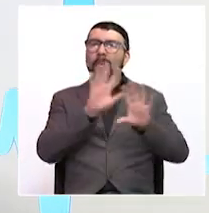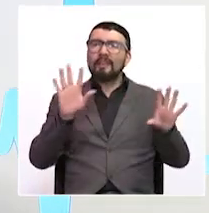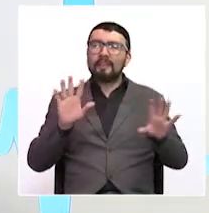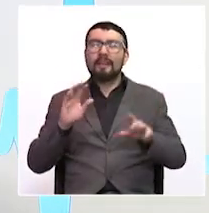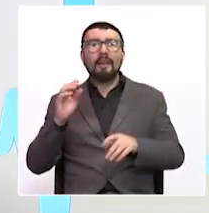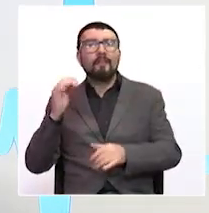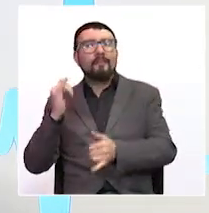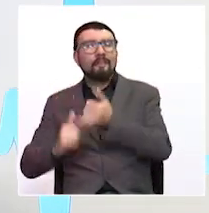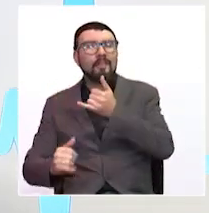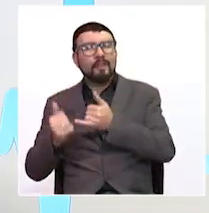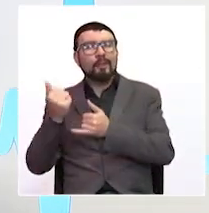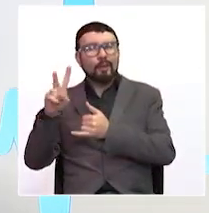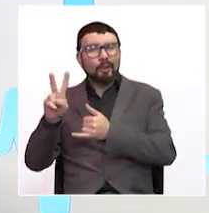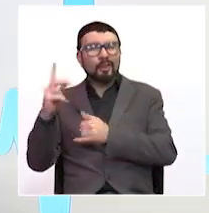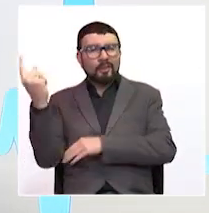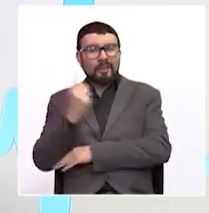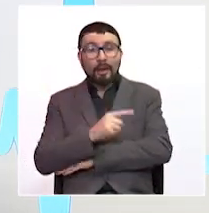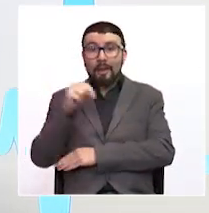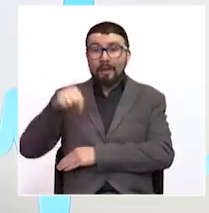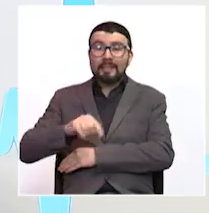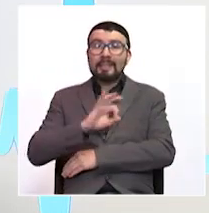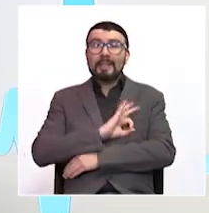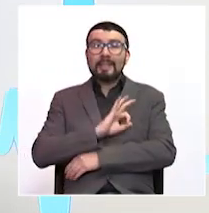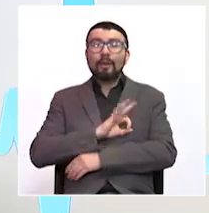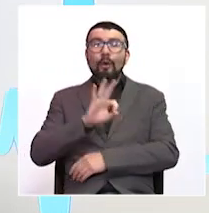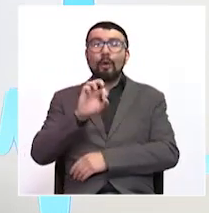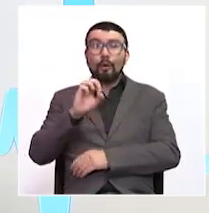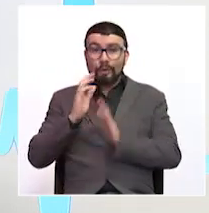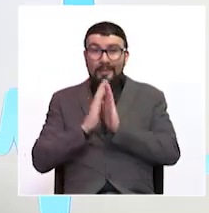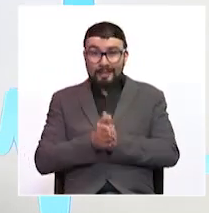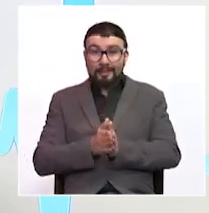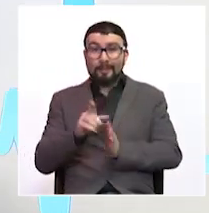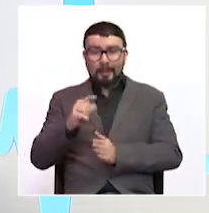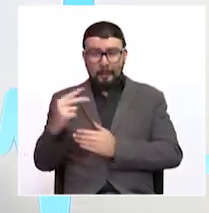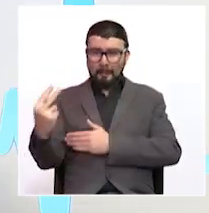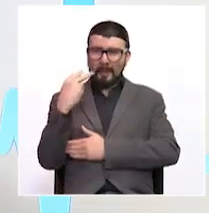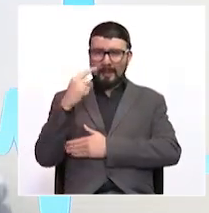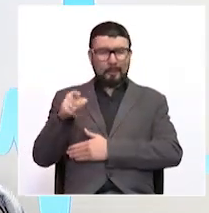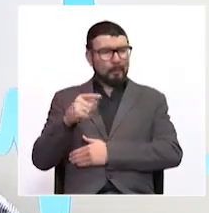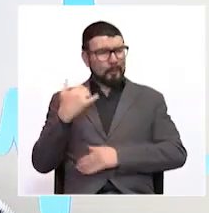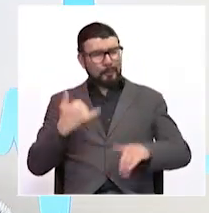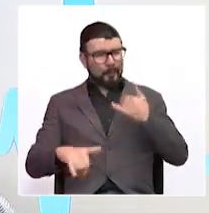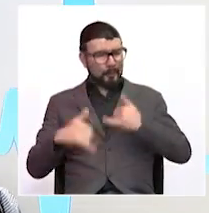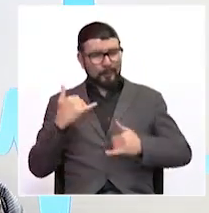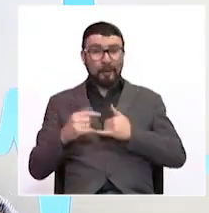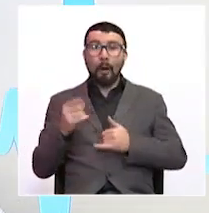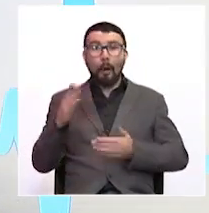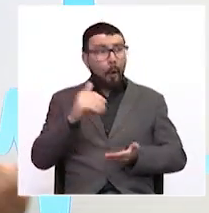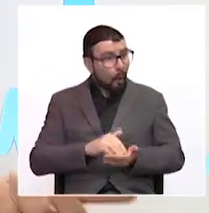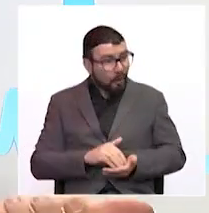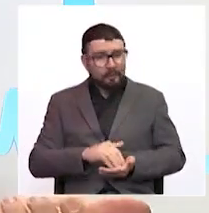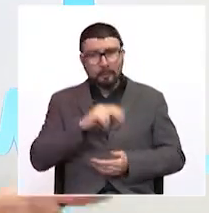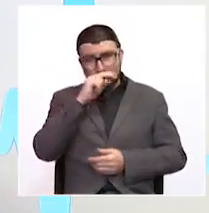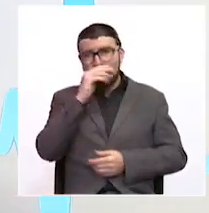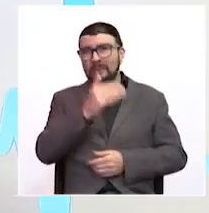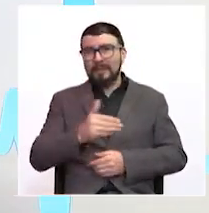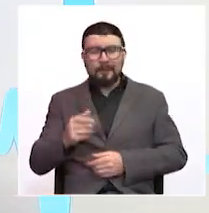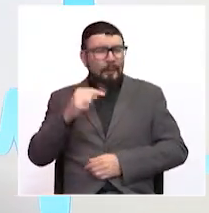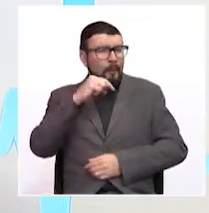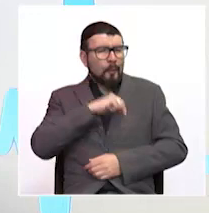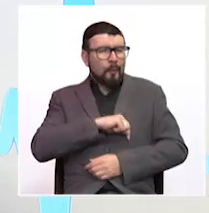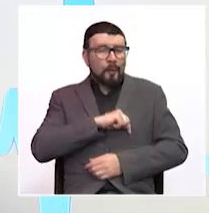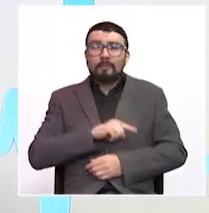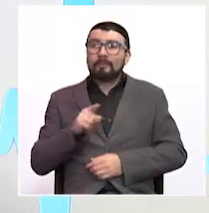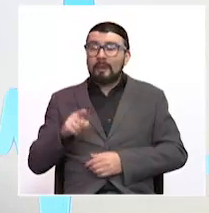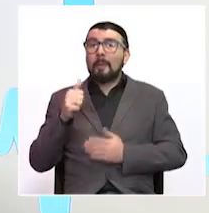este sábado 8 de diciembre para que disfruten este gran programa y ahí nos volvieron a encontrar con ese niño interior que fue el